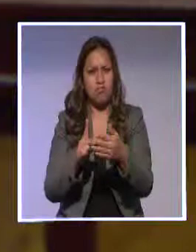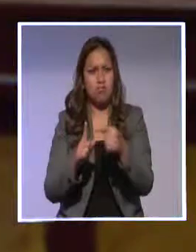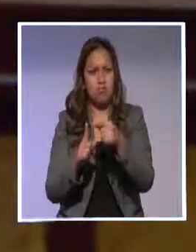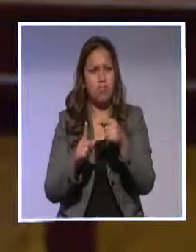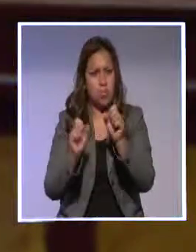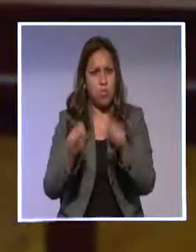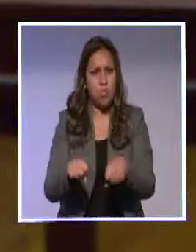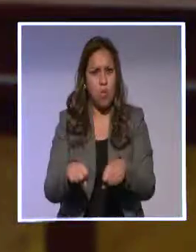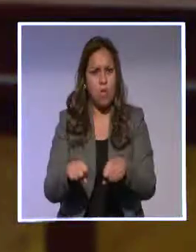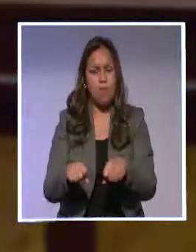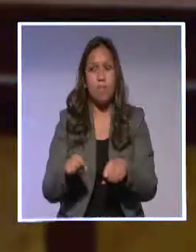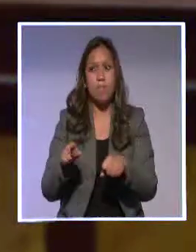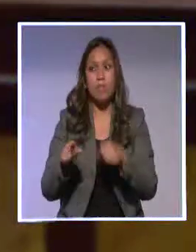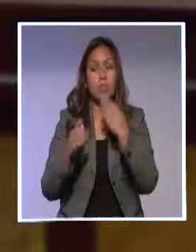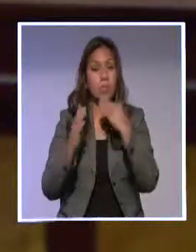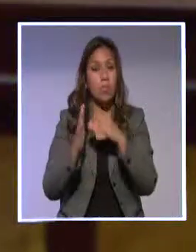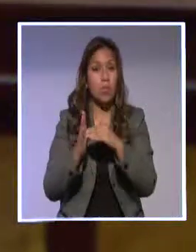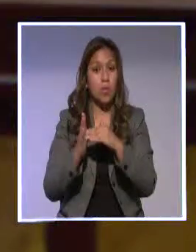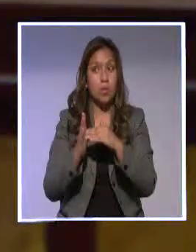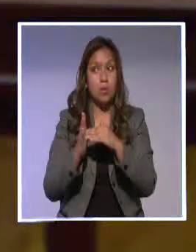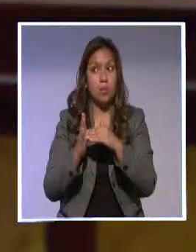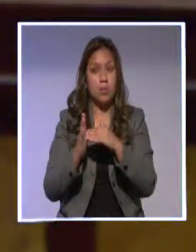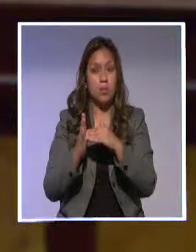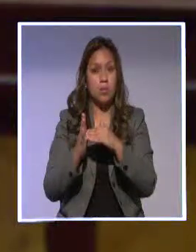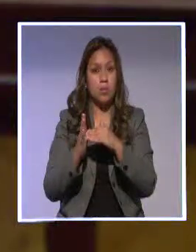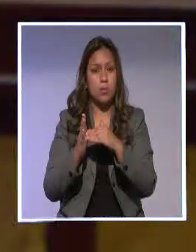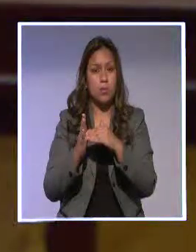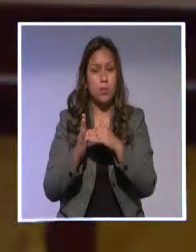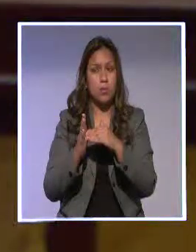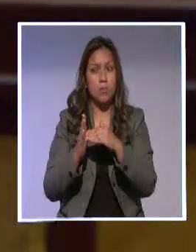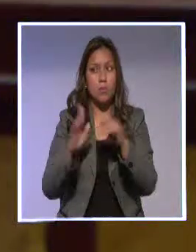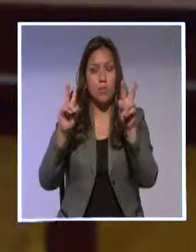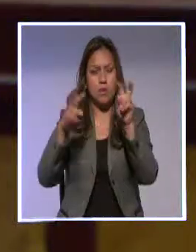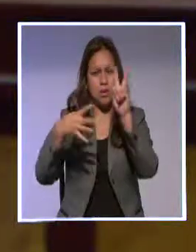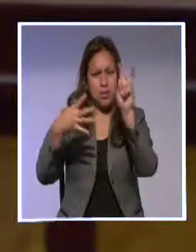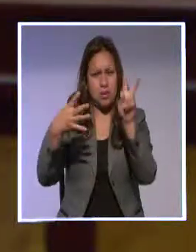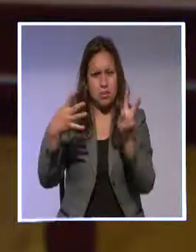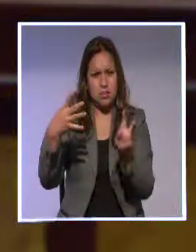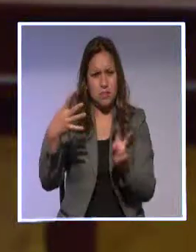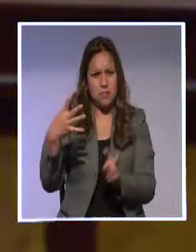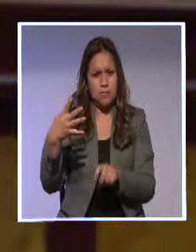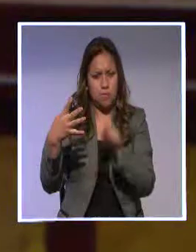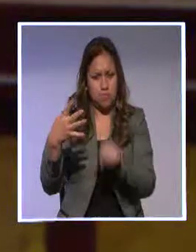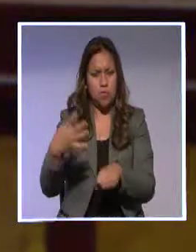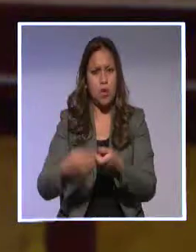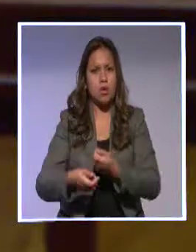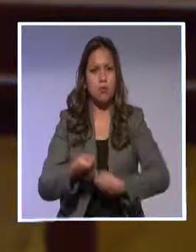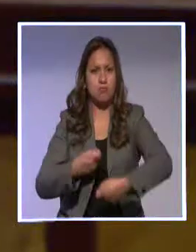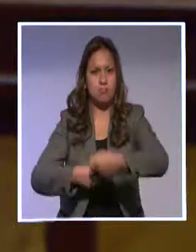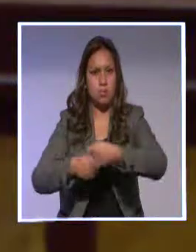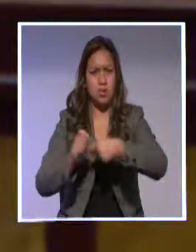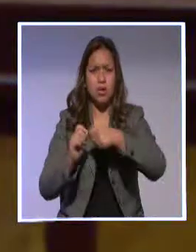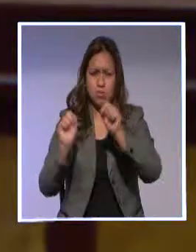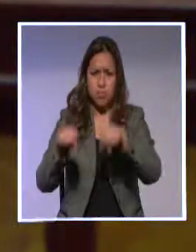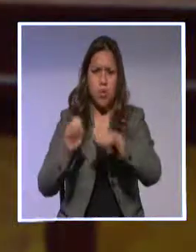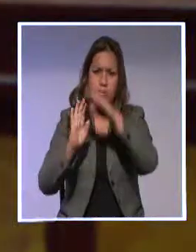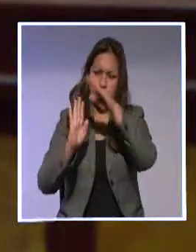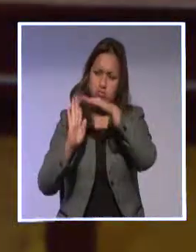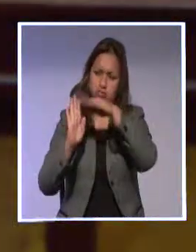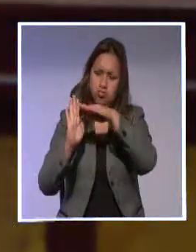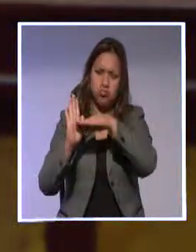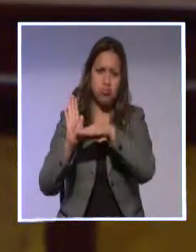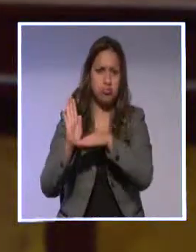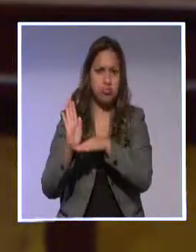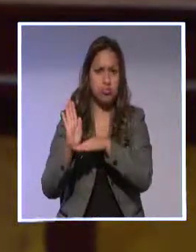indirectos una serie de estar de una serie de temas que podrían ser negociados a la baja para reducir